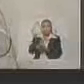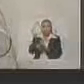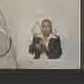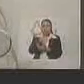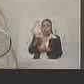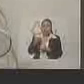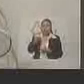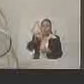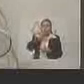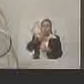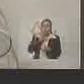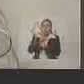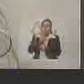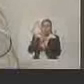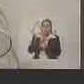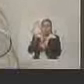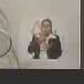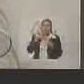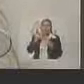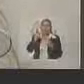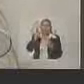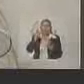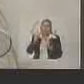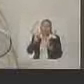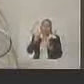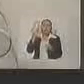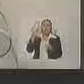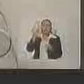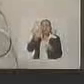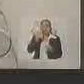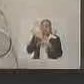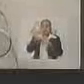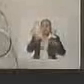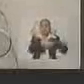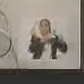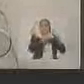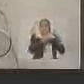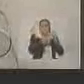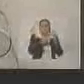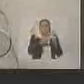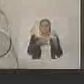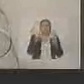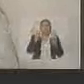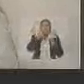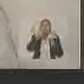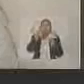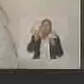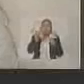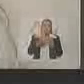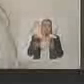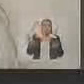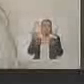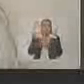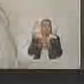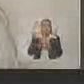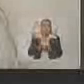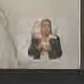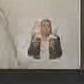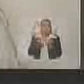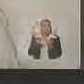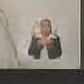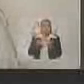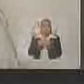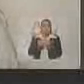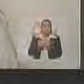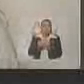evitando posibles secuestros, venta de drogas o de alcohol en las escuelas, es básico. Es muy importante